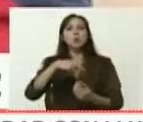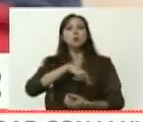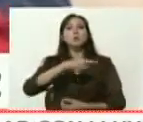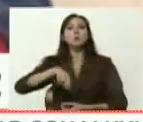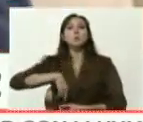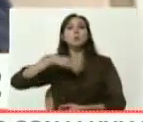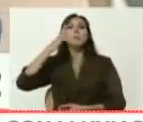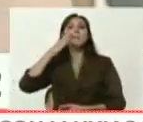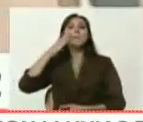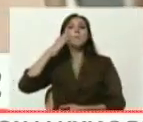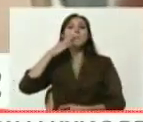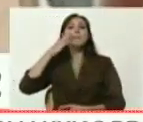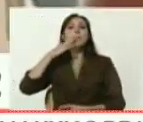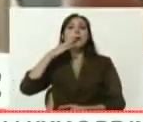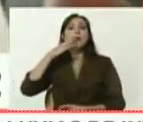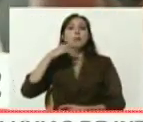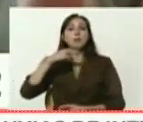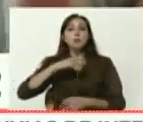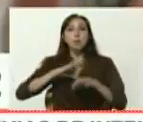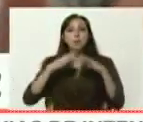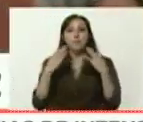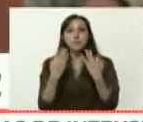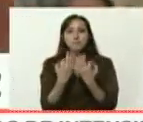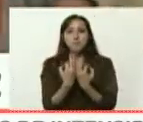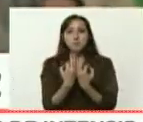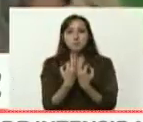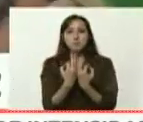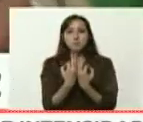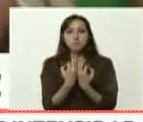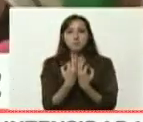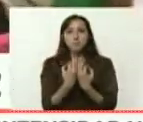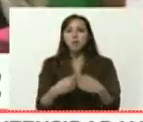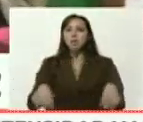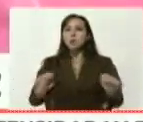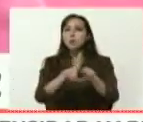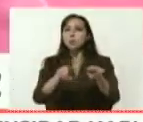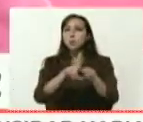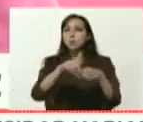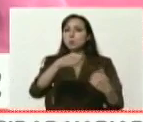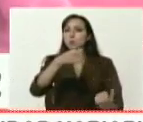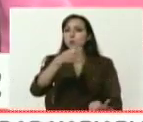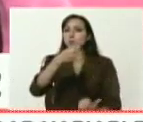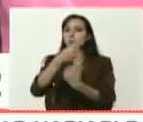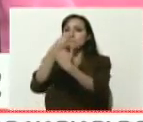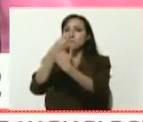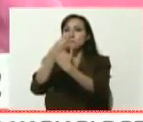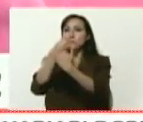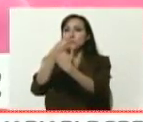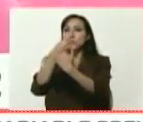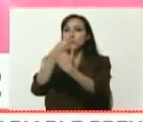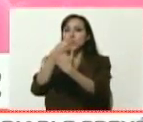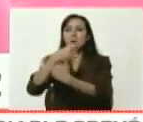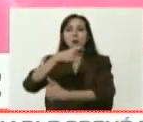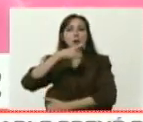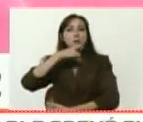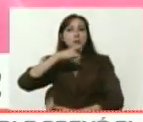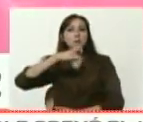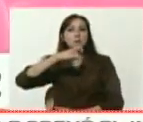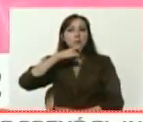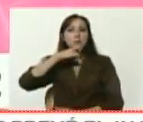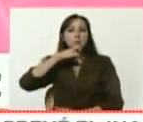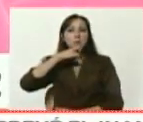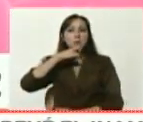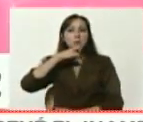pilar de nuestra familia, que sostuvo en los peores momentos, en las peores condiciones, cuando la